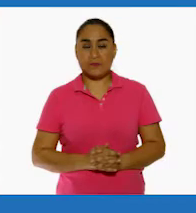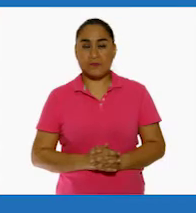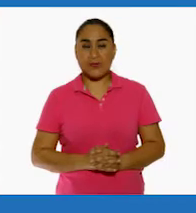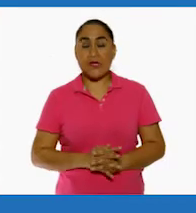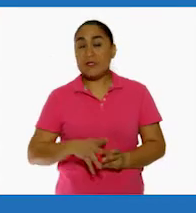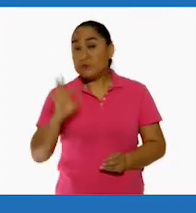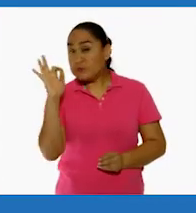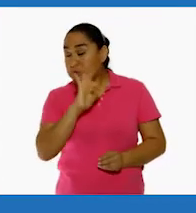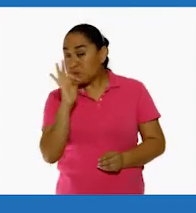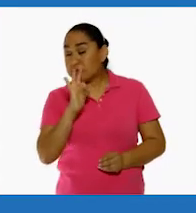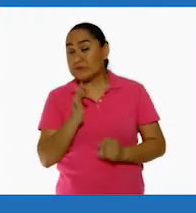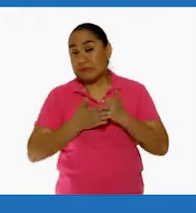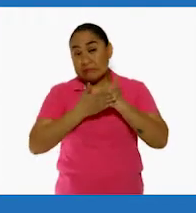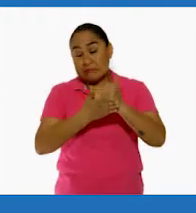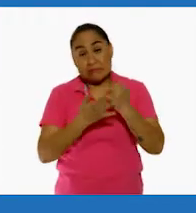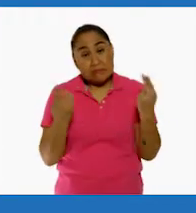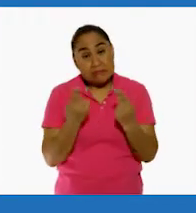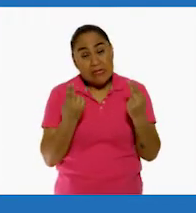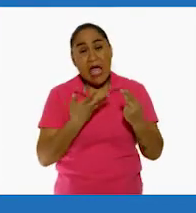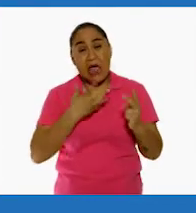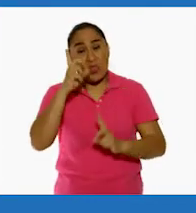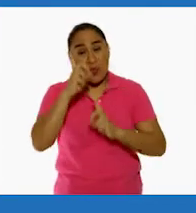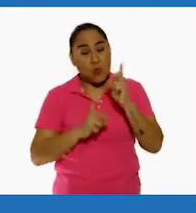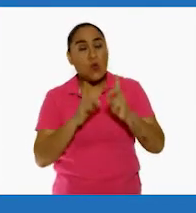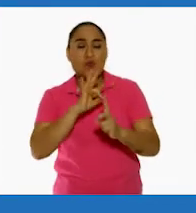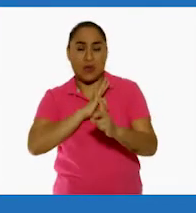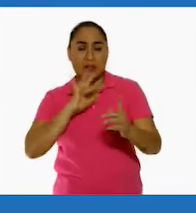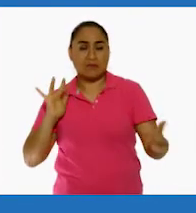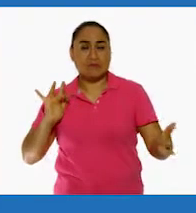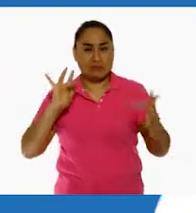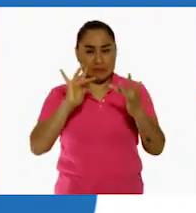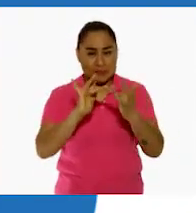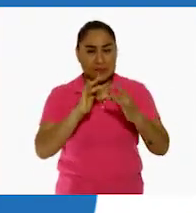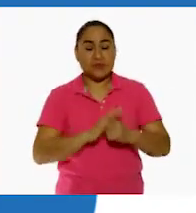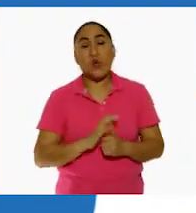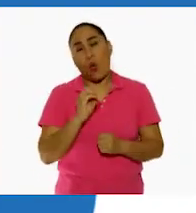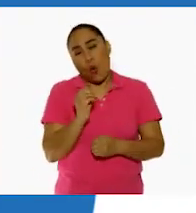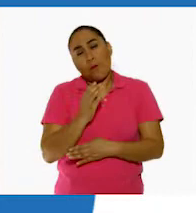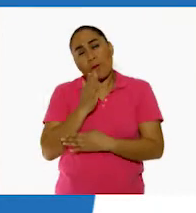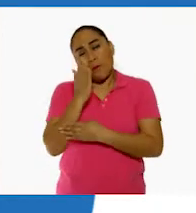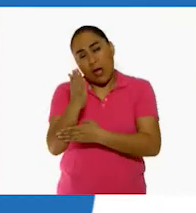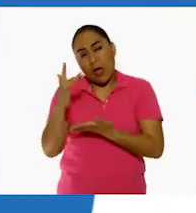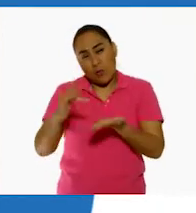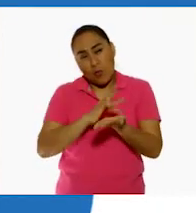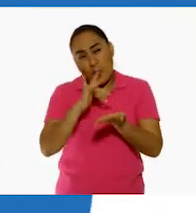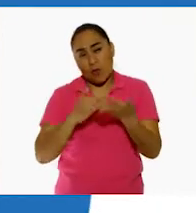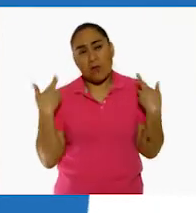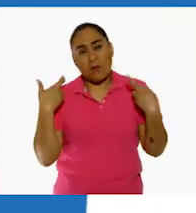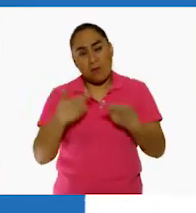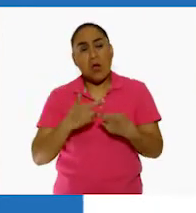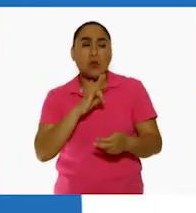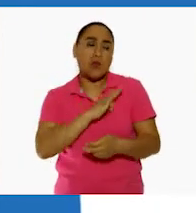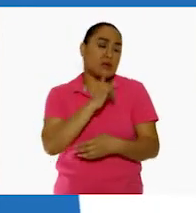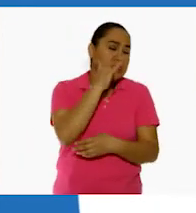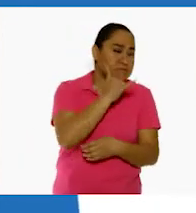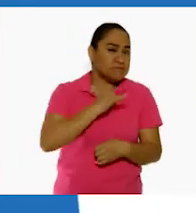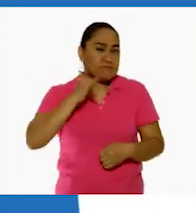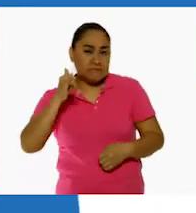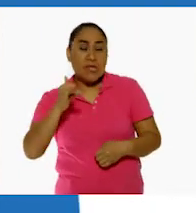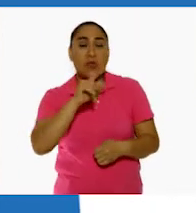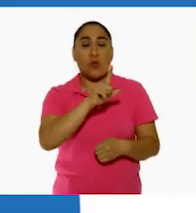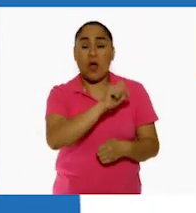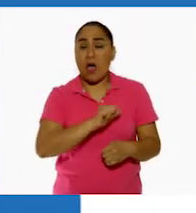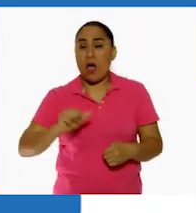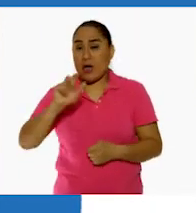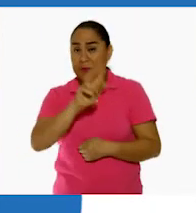Si necesitas ayuda para resolver tus dudas, contáctanos. Para solicitar apoyo pedagógico, comunícate con maestras y maestros de lunes